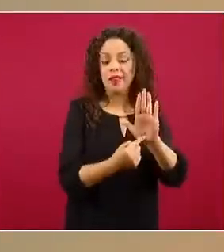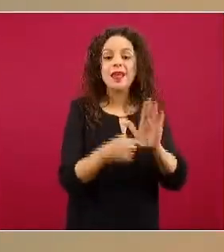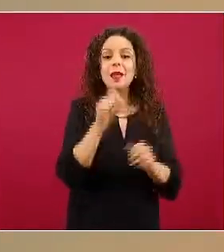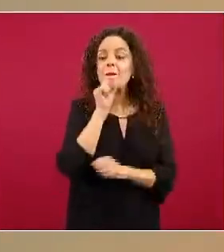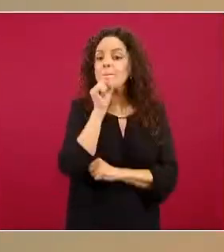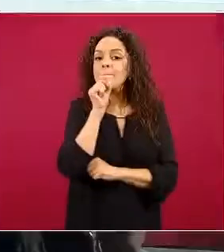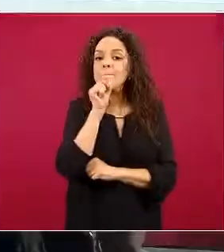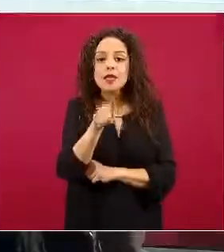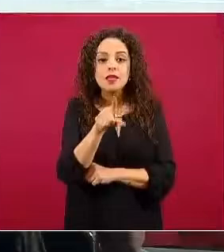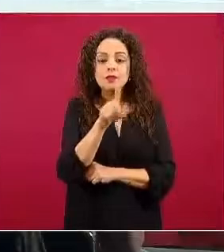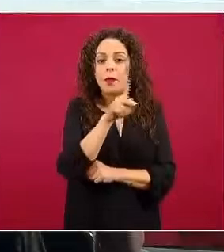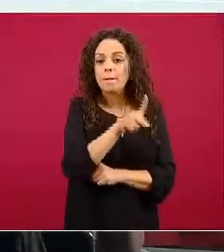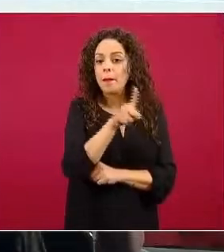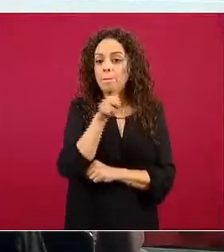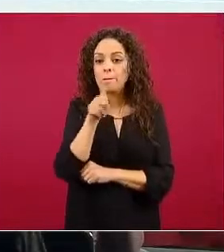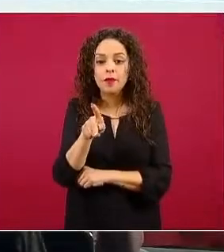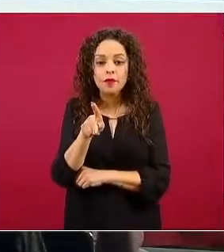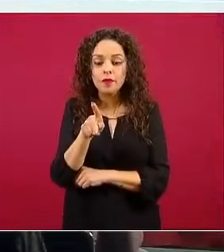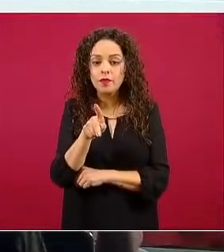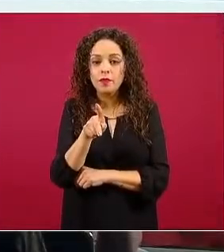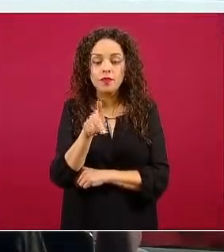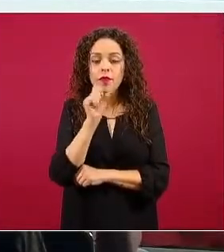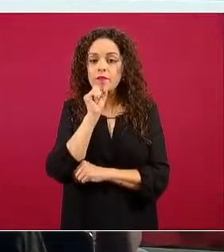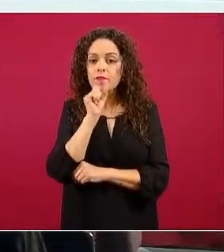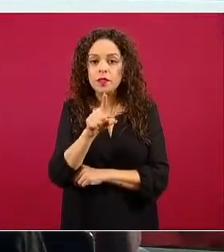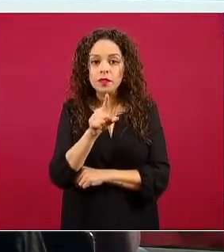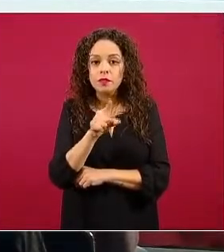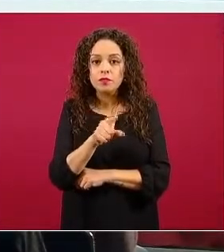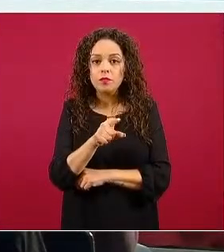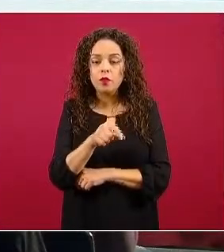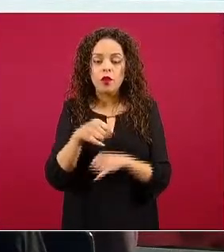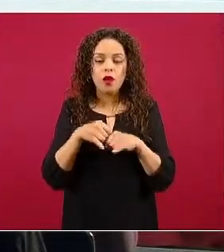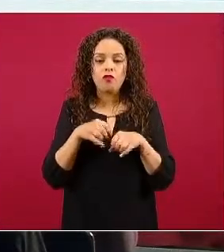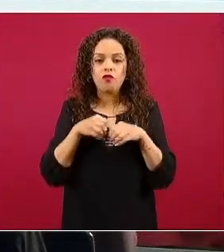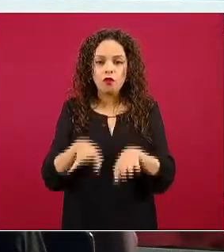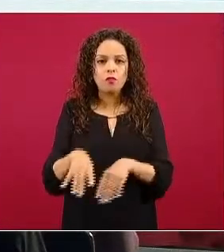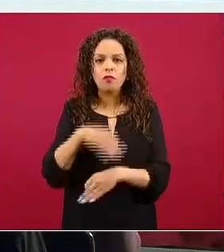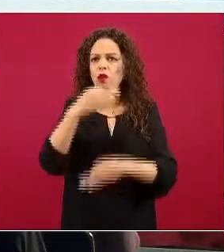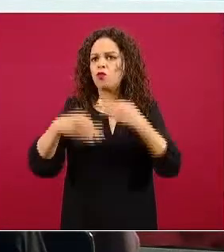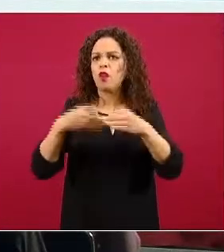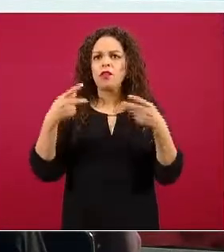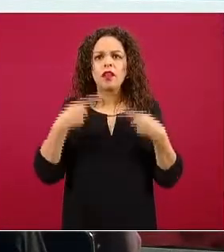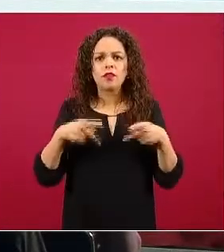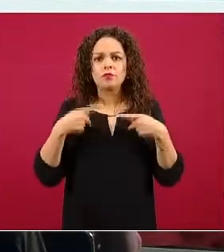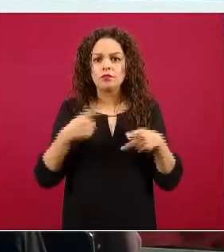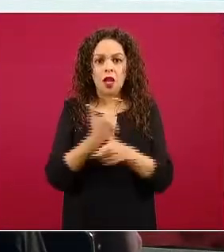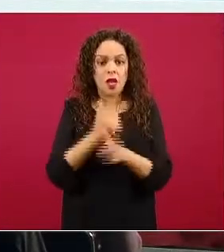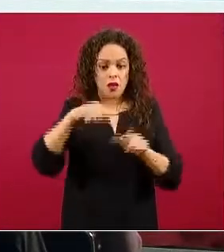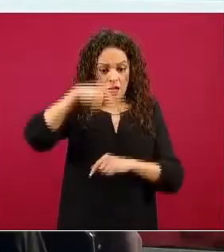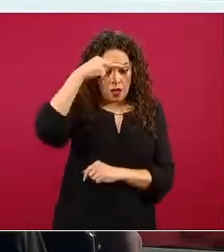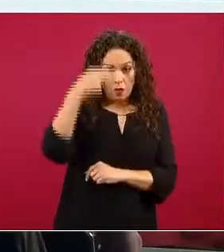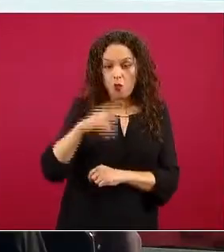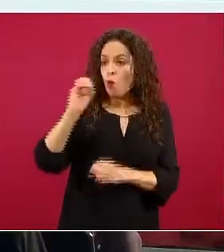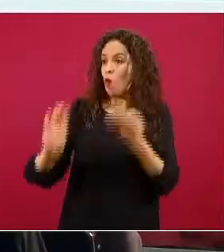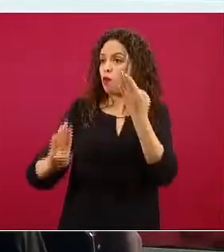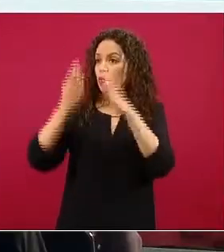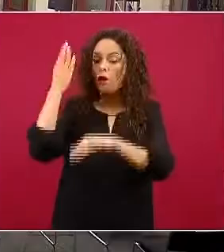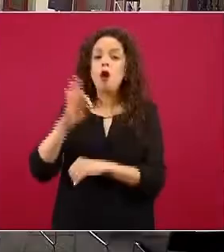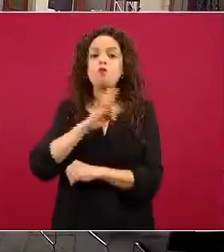que cualquier mexicano o mexicana o cualquier persona en el mundo puede descargar de